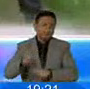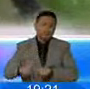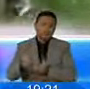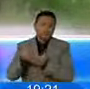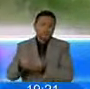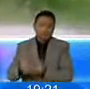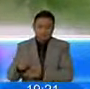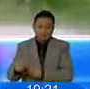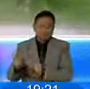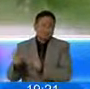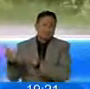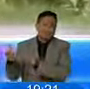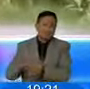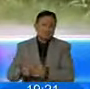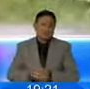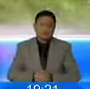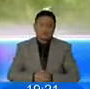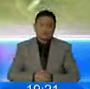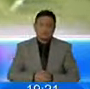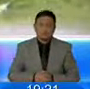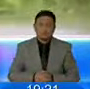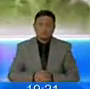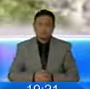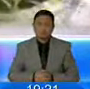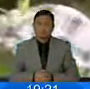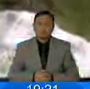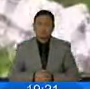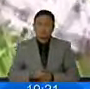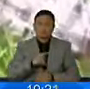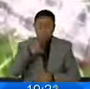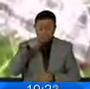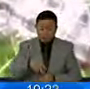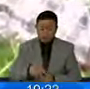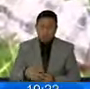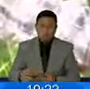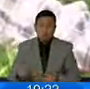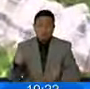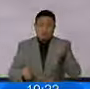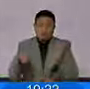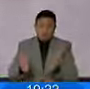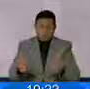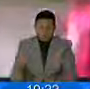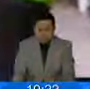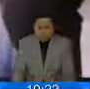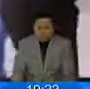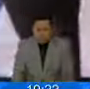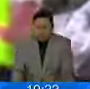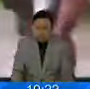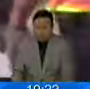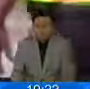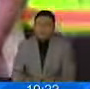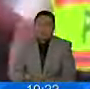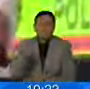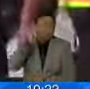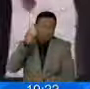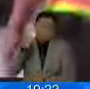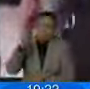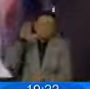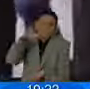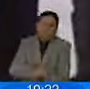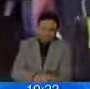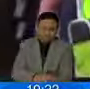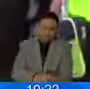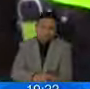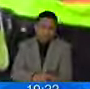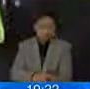vida instantáneamente. Tratamos de alzar el carro porque vimos gente adentro y ya le vimos en la guaguita que estaba aplastada y ahí ya no tenía signos de